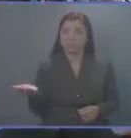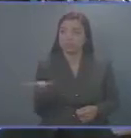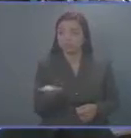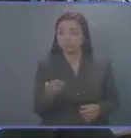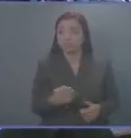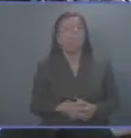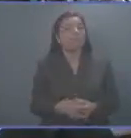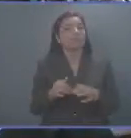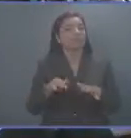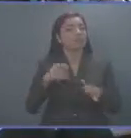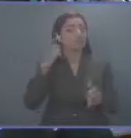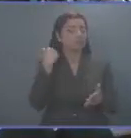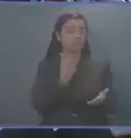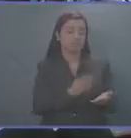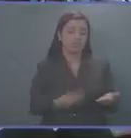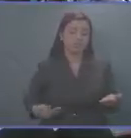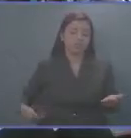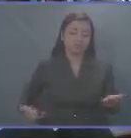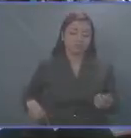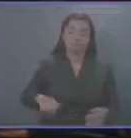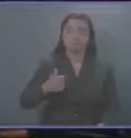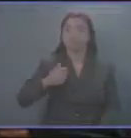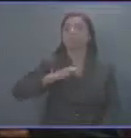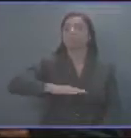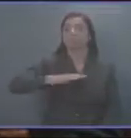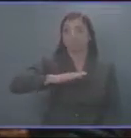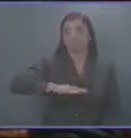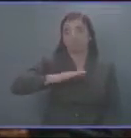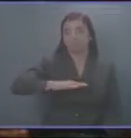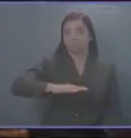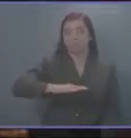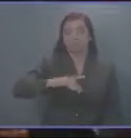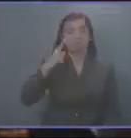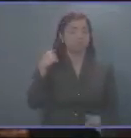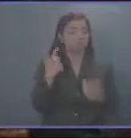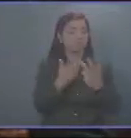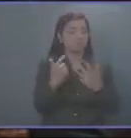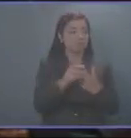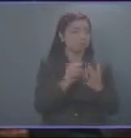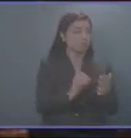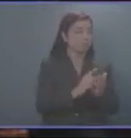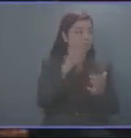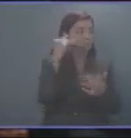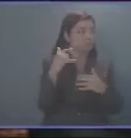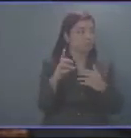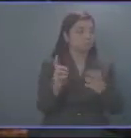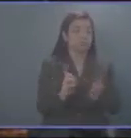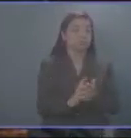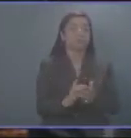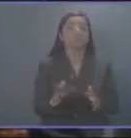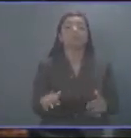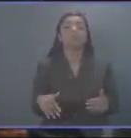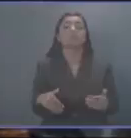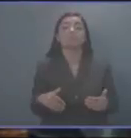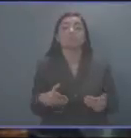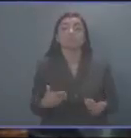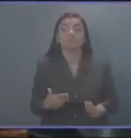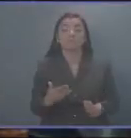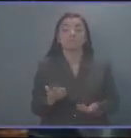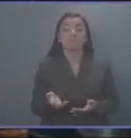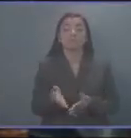gracias presidente buenas tardes ya amigos diputadas y diputados era presidente para